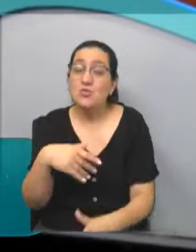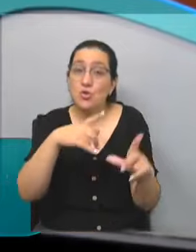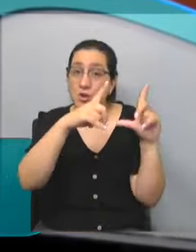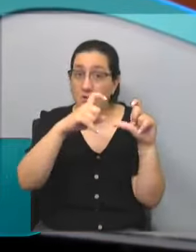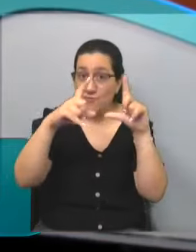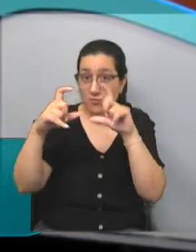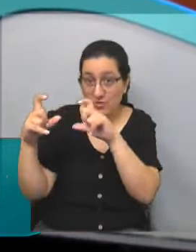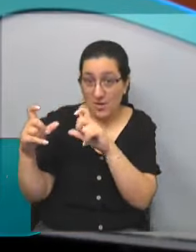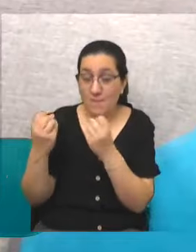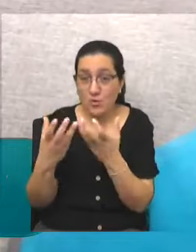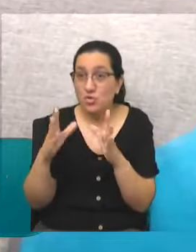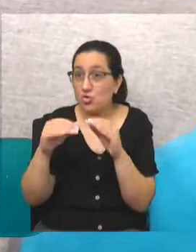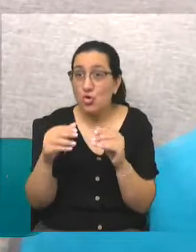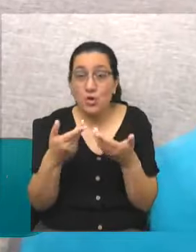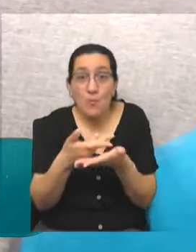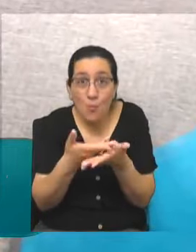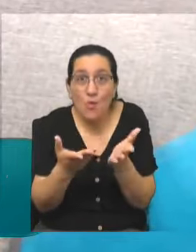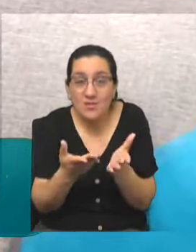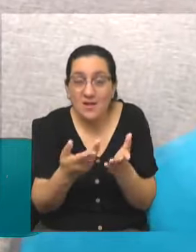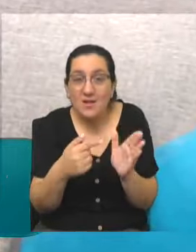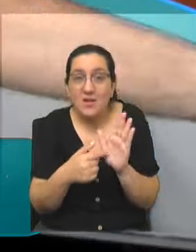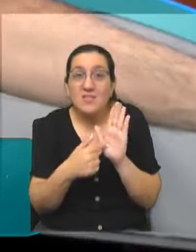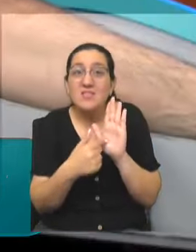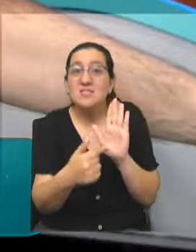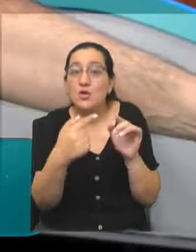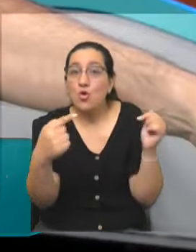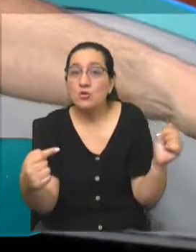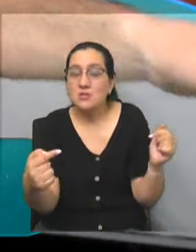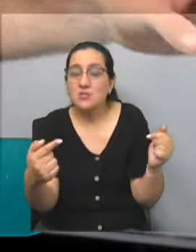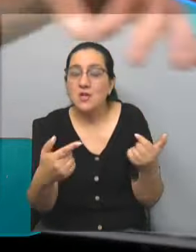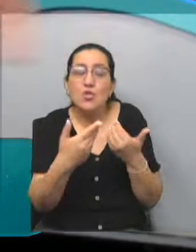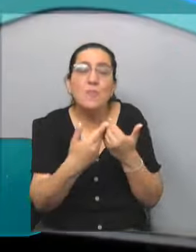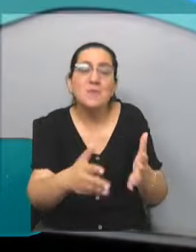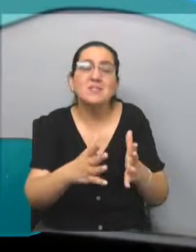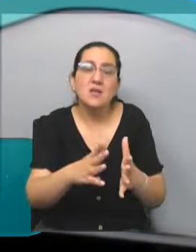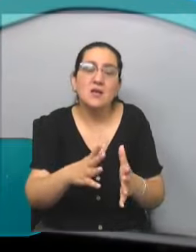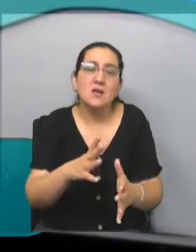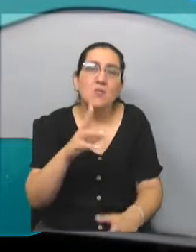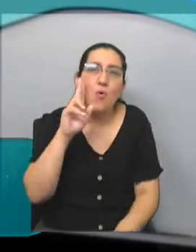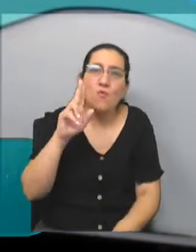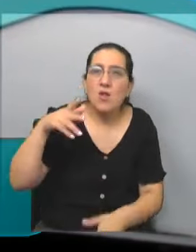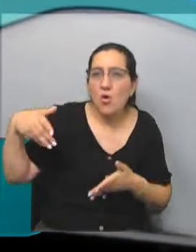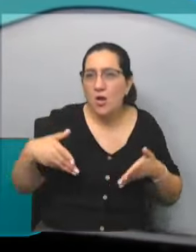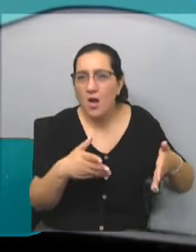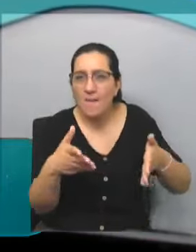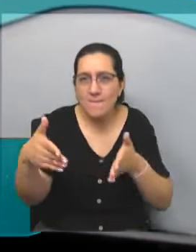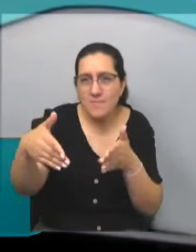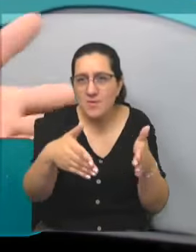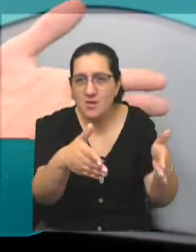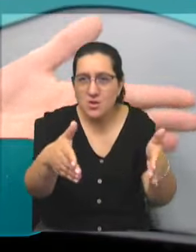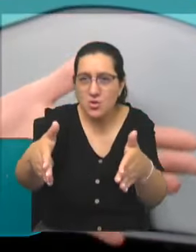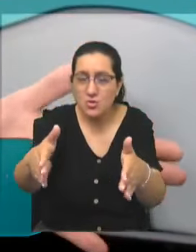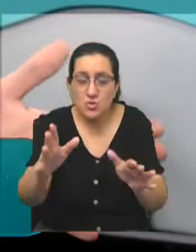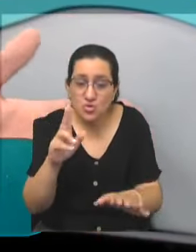te dice cosas. Sí, totalmente. O sea, los colores. Ese comienzo, no sé, cuando vos ves los caminos, ni siquiera se ven